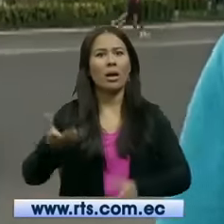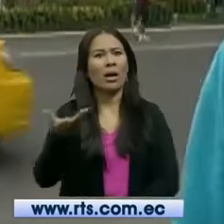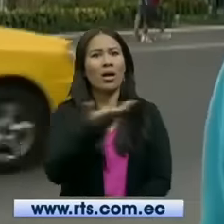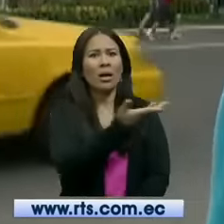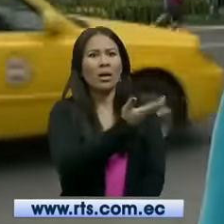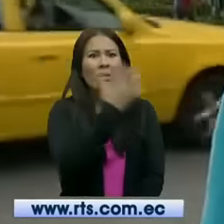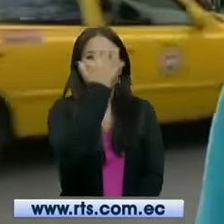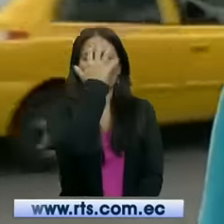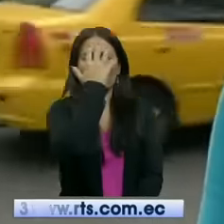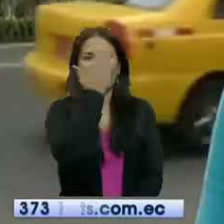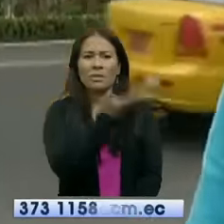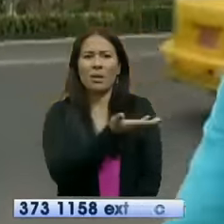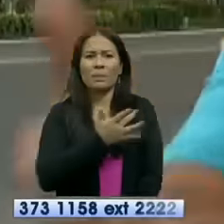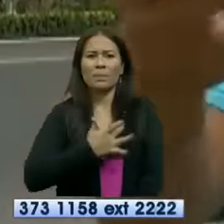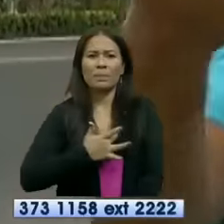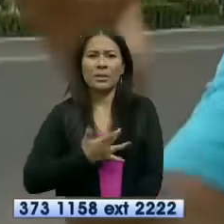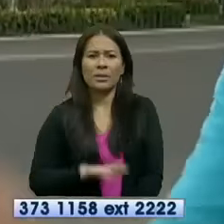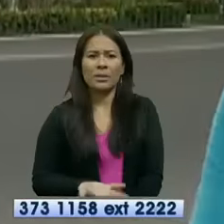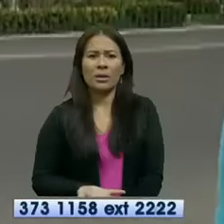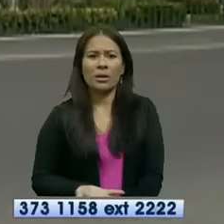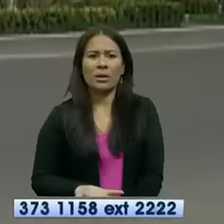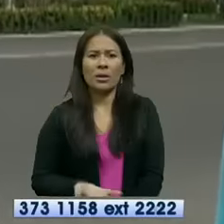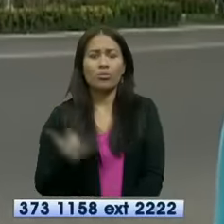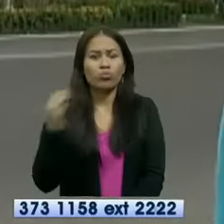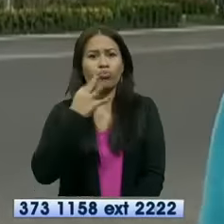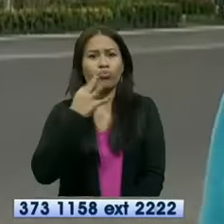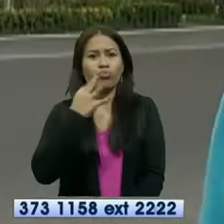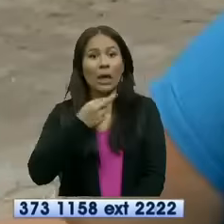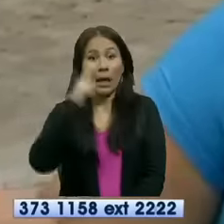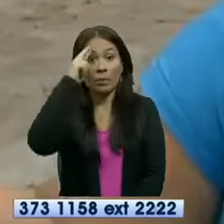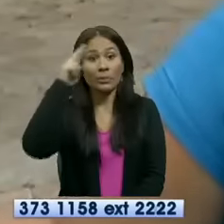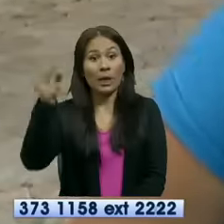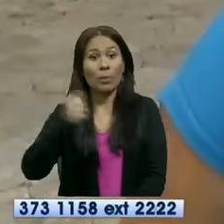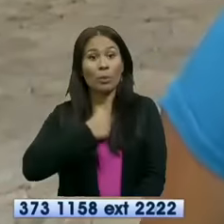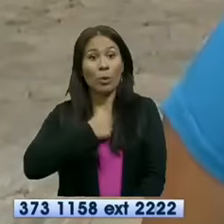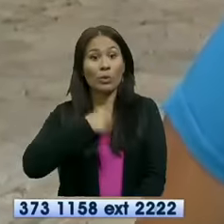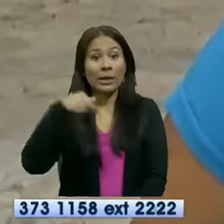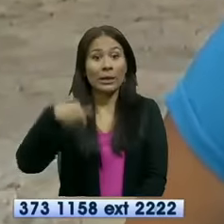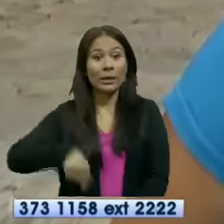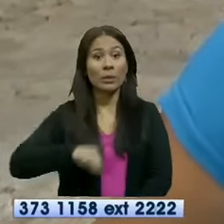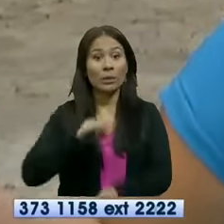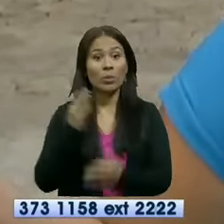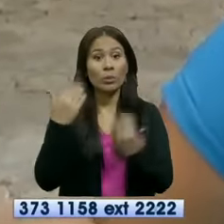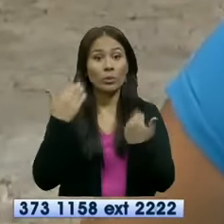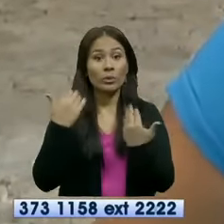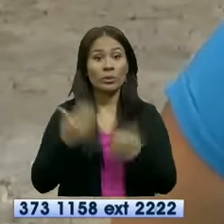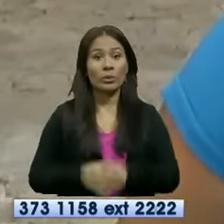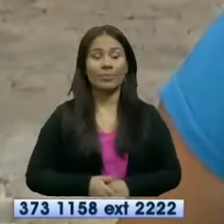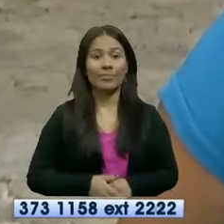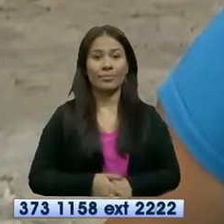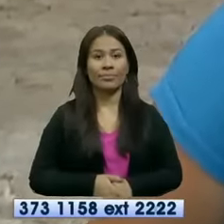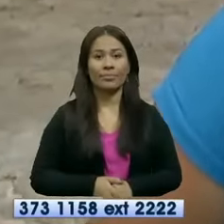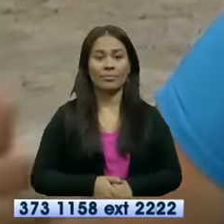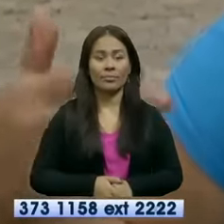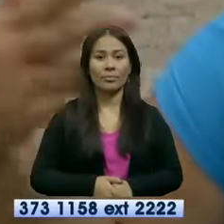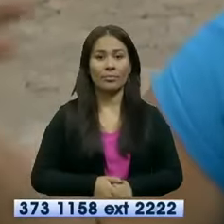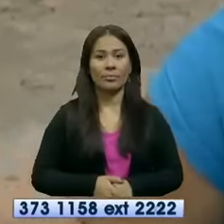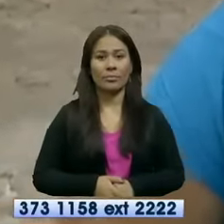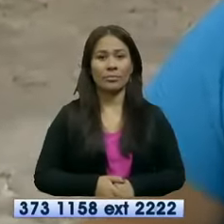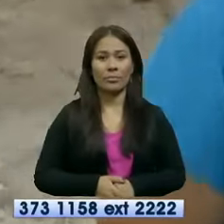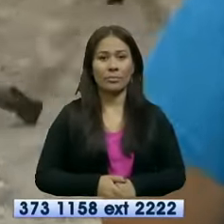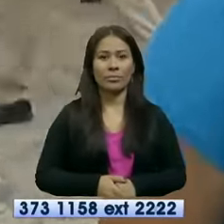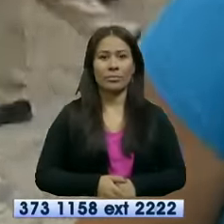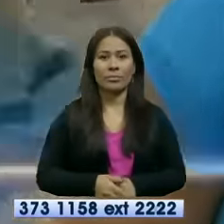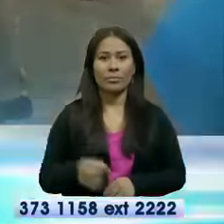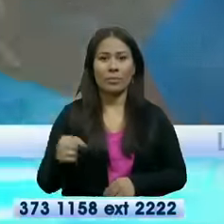llevado este lindo como este monumento que estaba aquí. Esa es una obra que pusieron ahí para uno